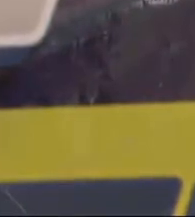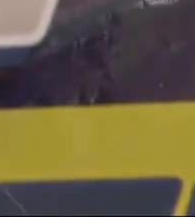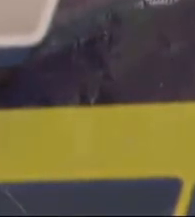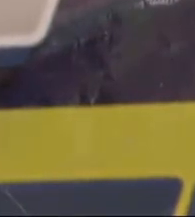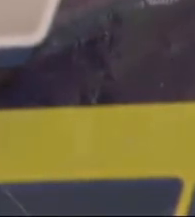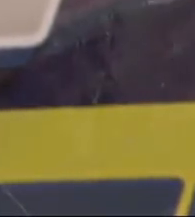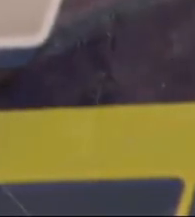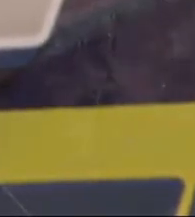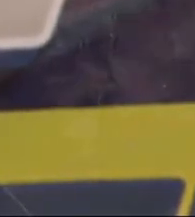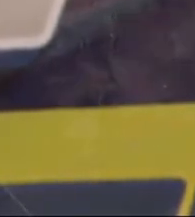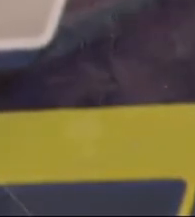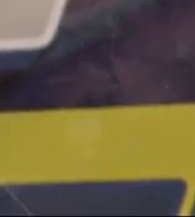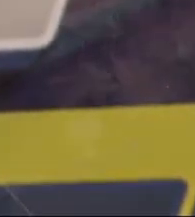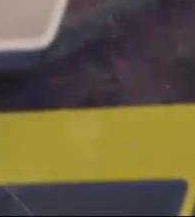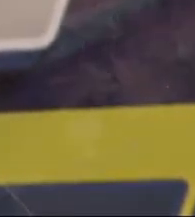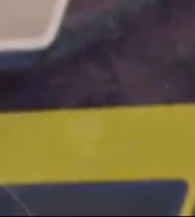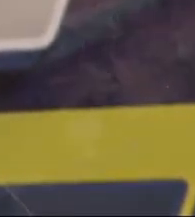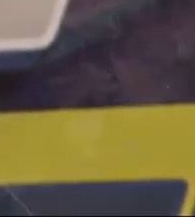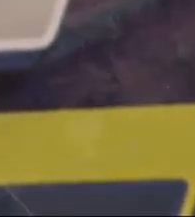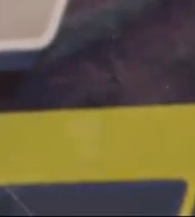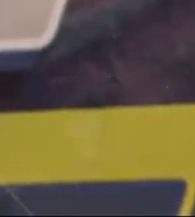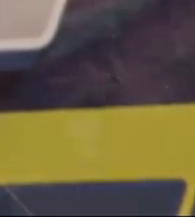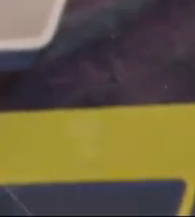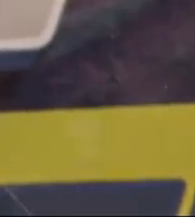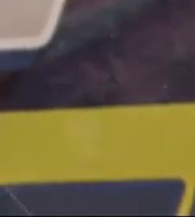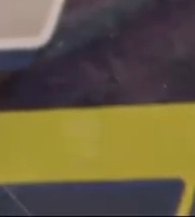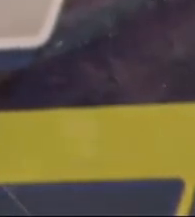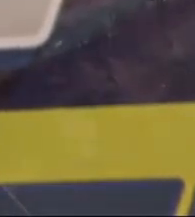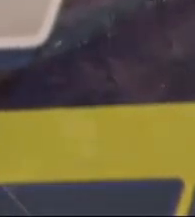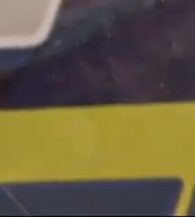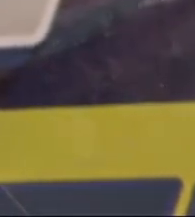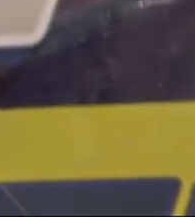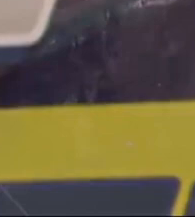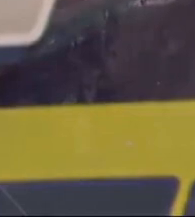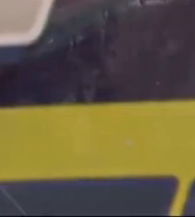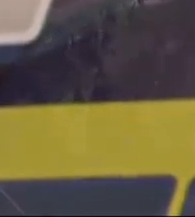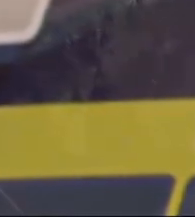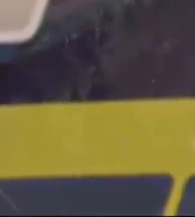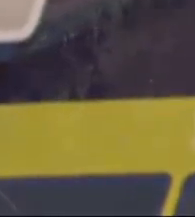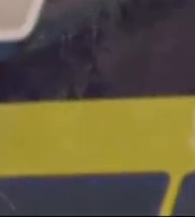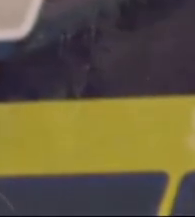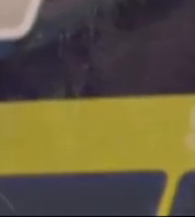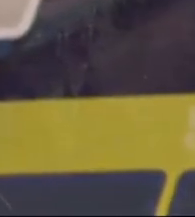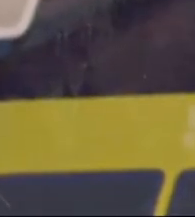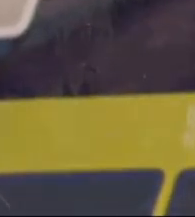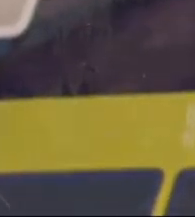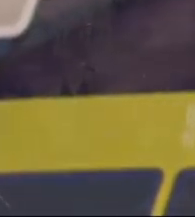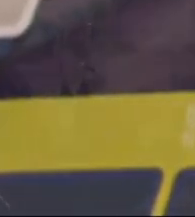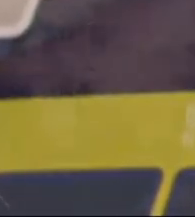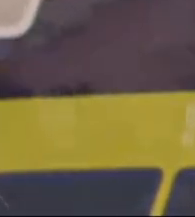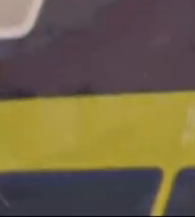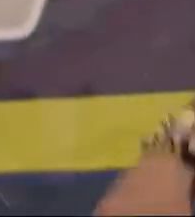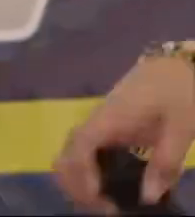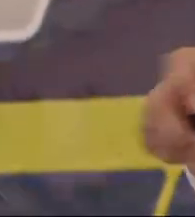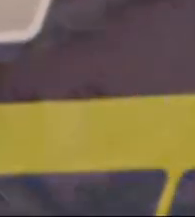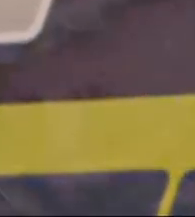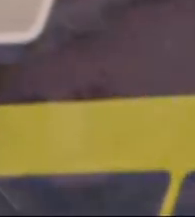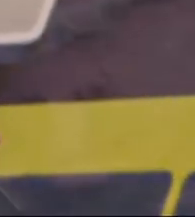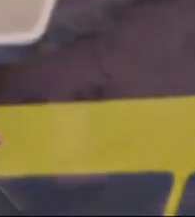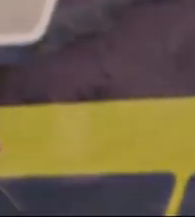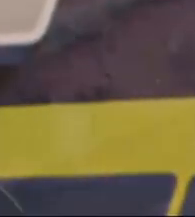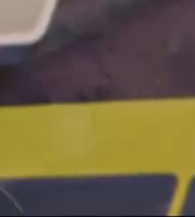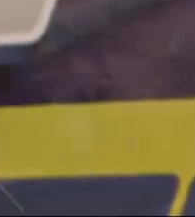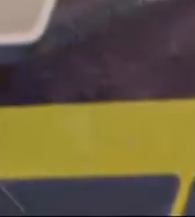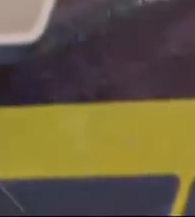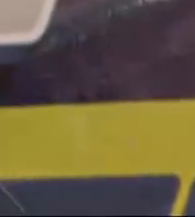trae la Gobernación de Santander y las buenas noticias para todos los habitantes de este bello municipio. Gobernador, hace unos minutos hablábamos acerca de una firma